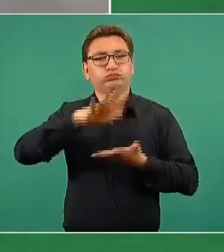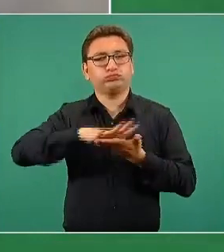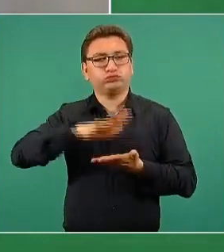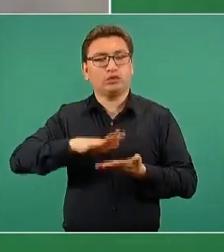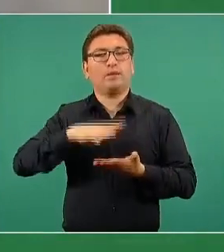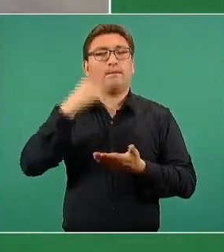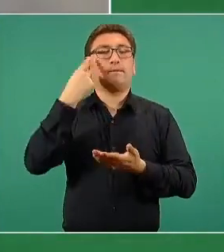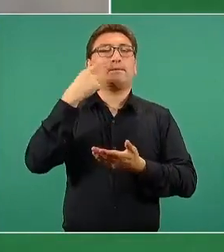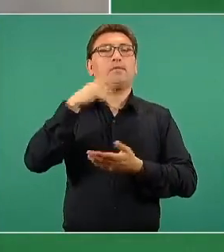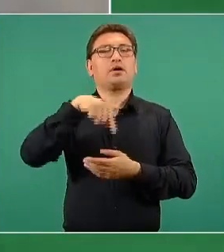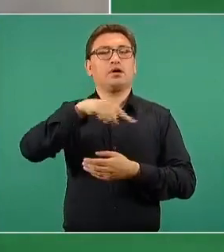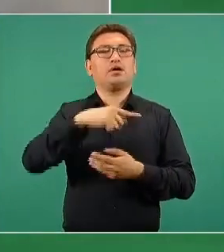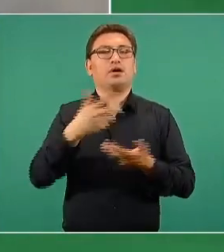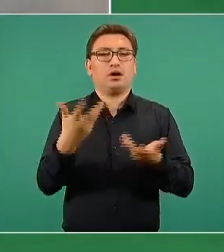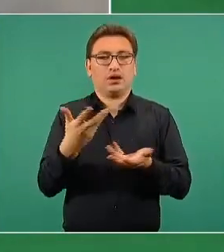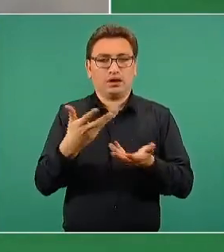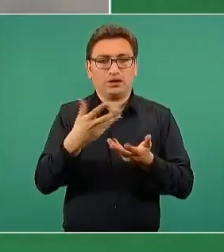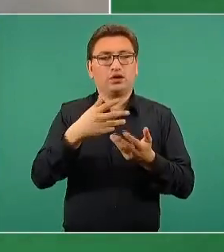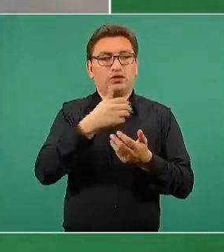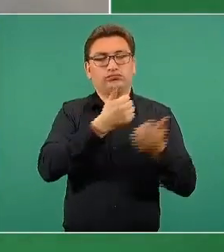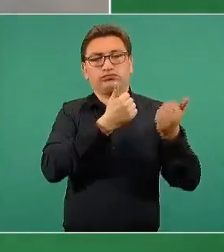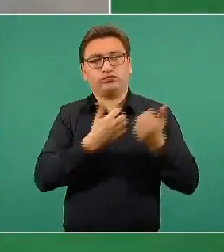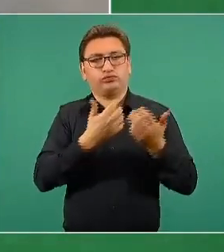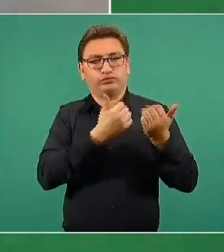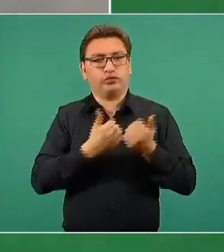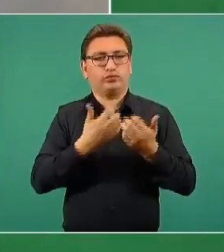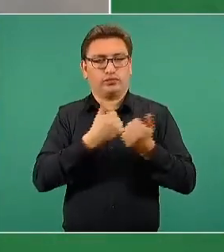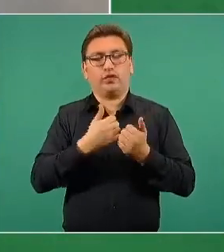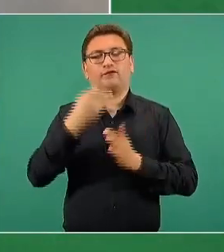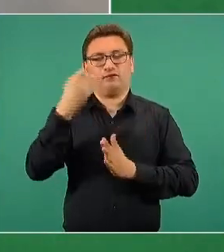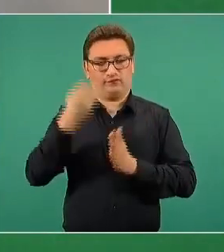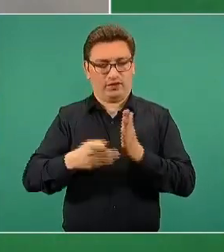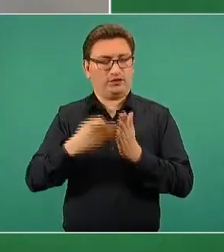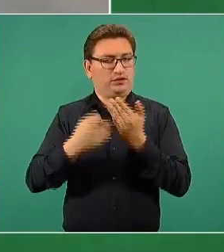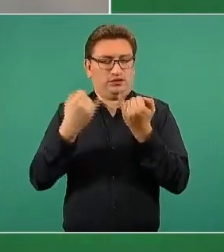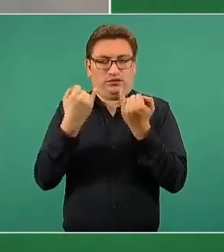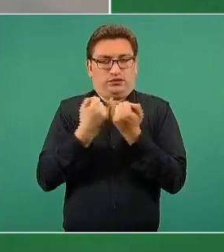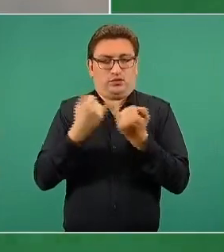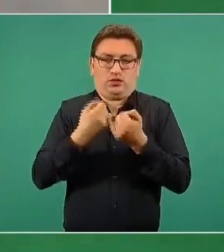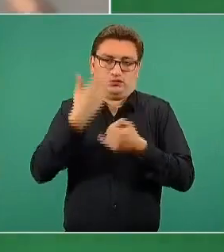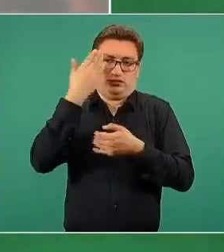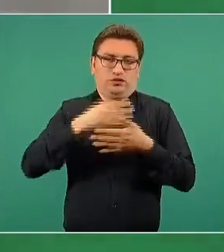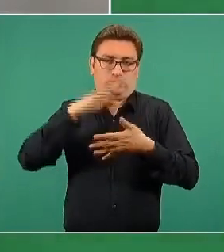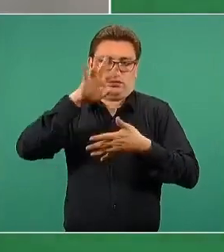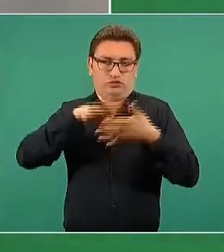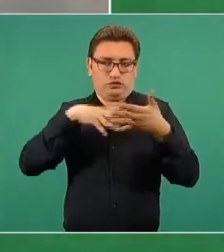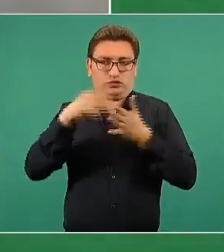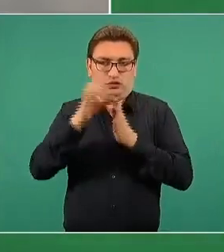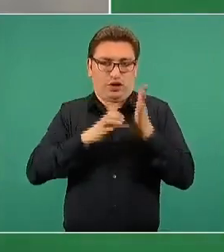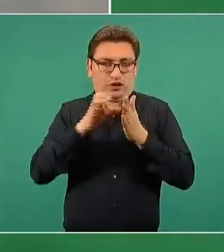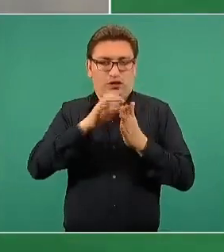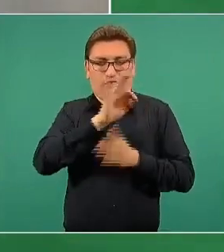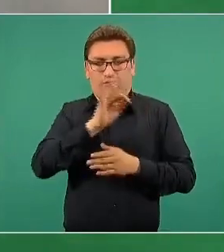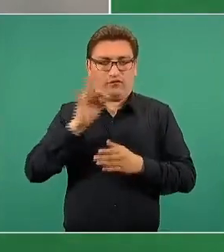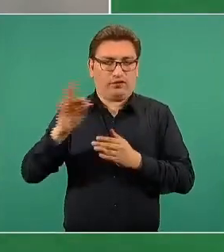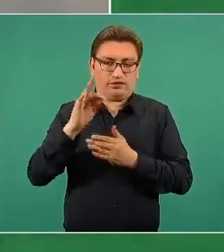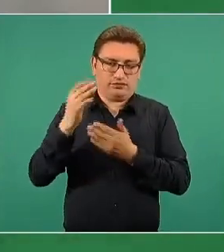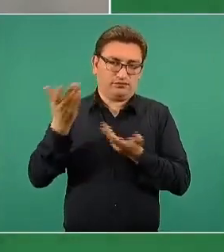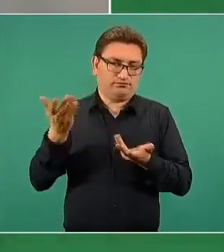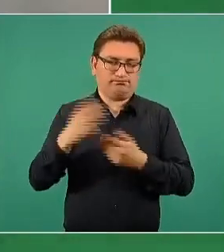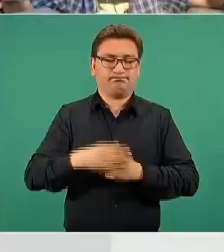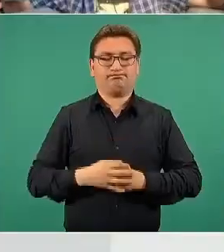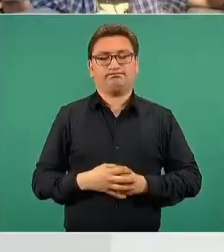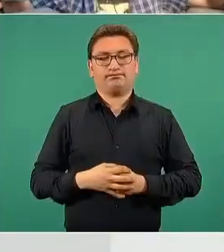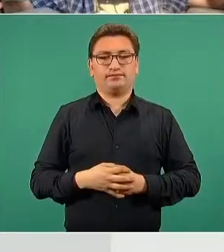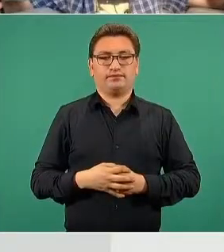la reintegración de estas dosis que no se han entregado de acuerdo al calendario originalmente propuesto,